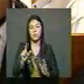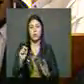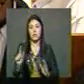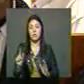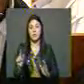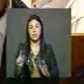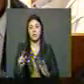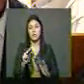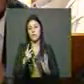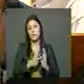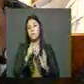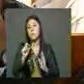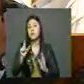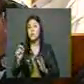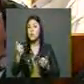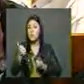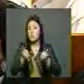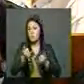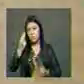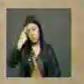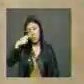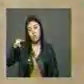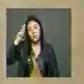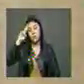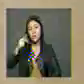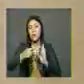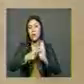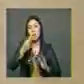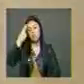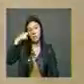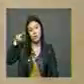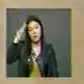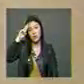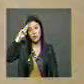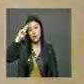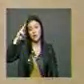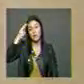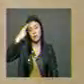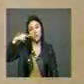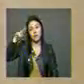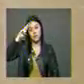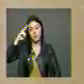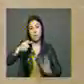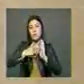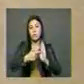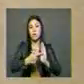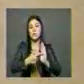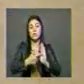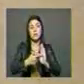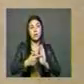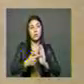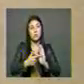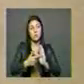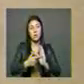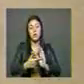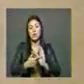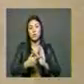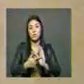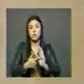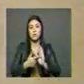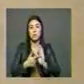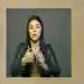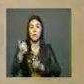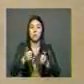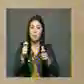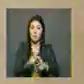el marco de su poder de interpretación de la Constitución, determinó que, por un tiempo, el